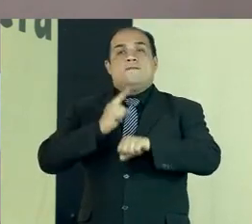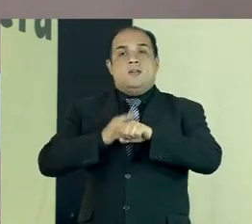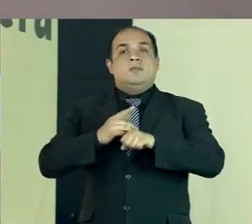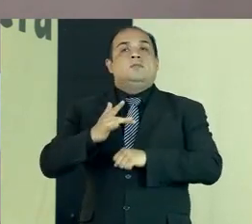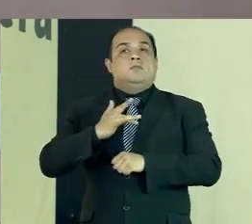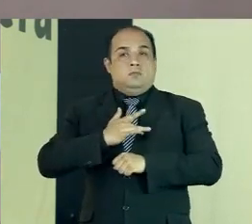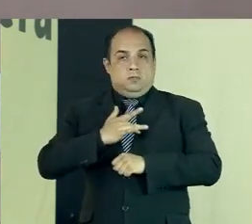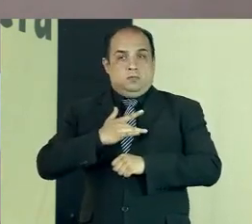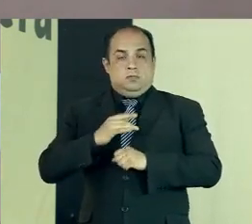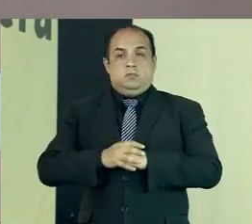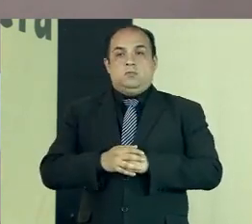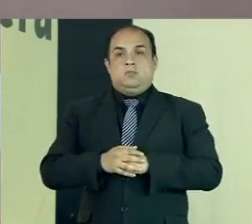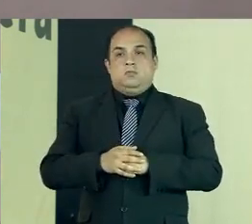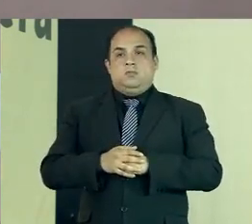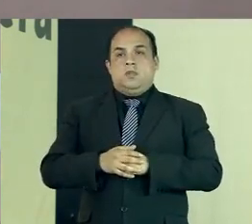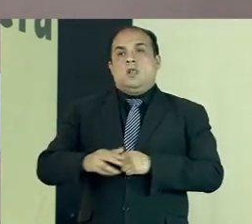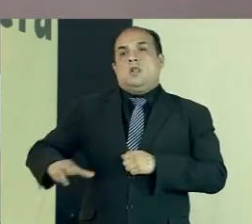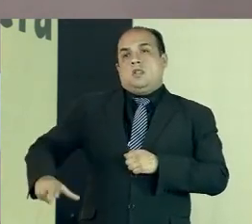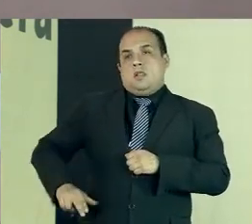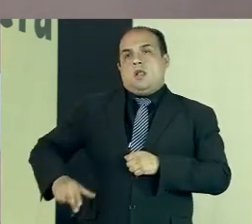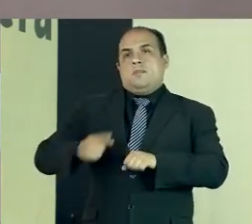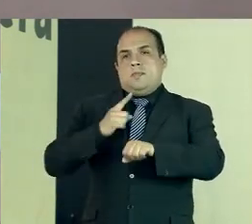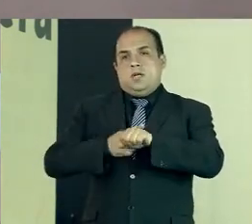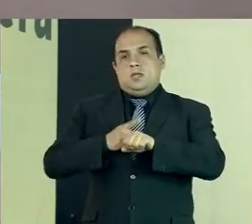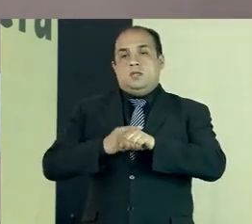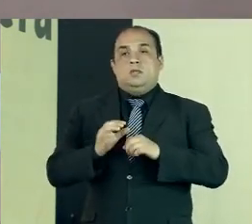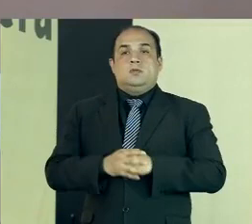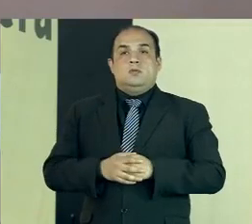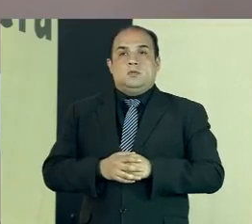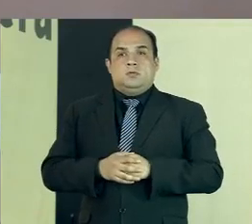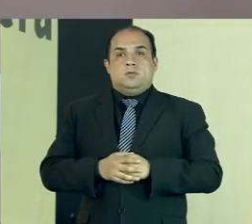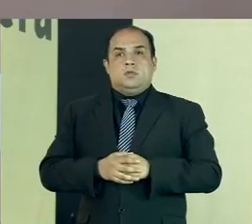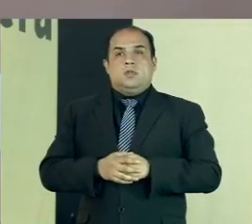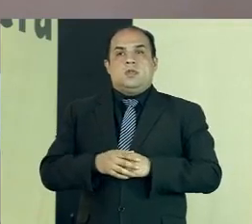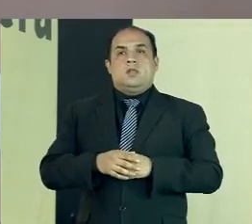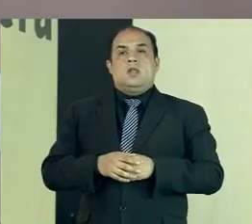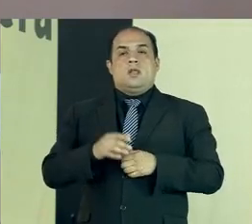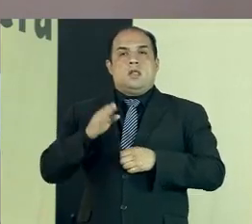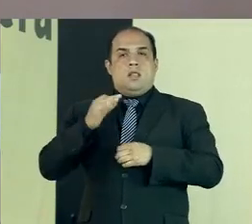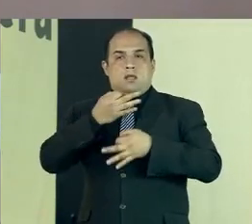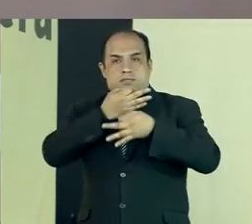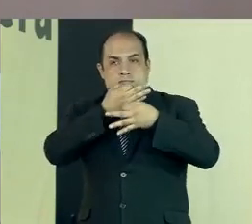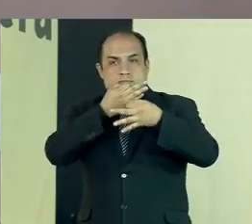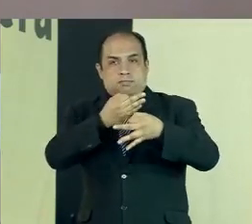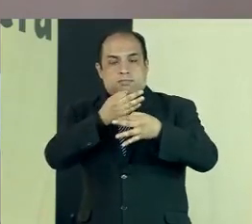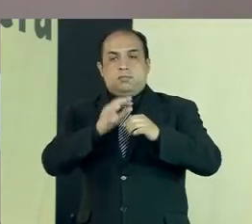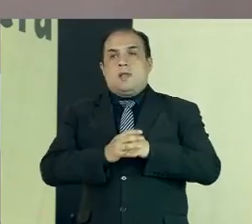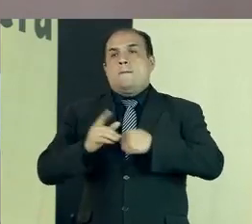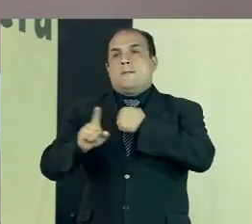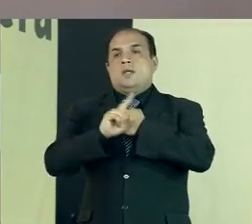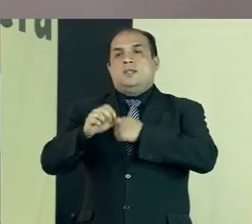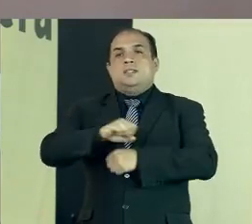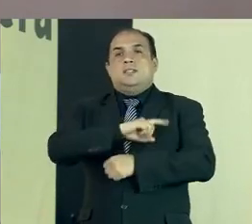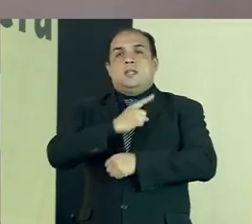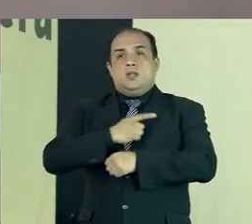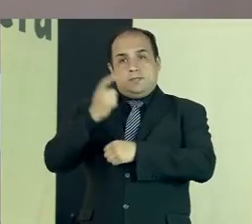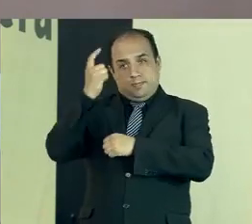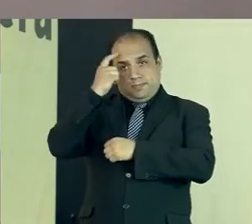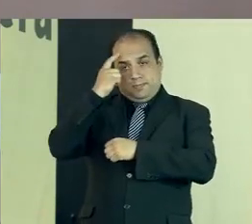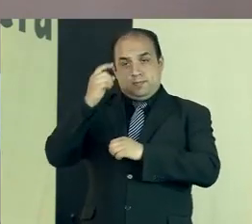cardíacas hepáticas familiares por manadas adicciones problemas de salud mental